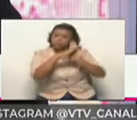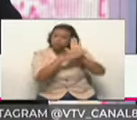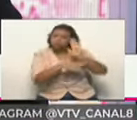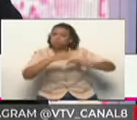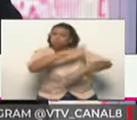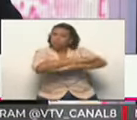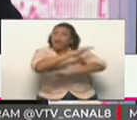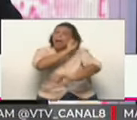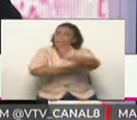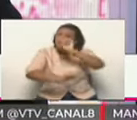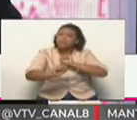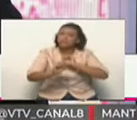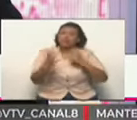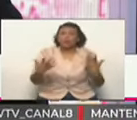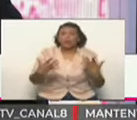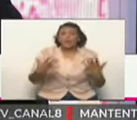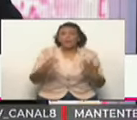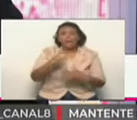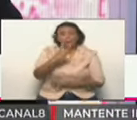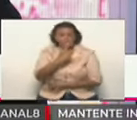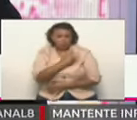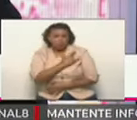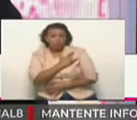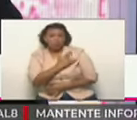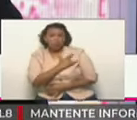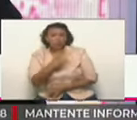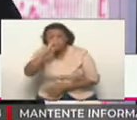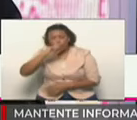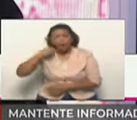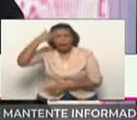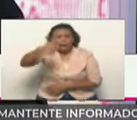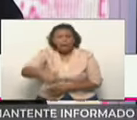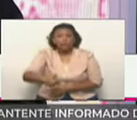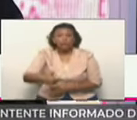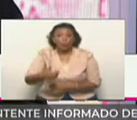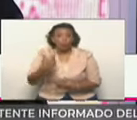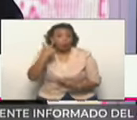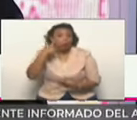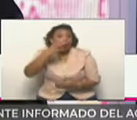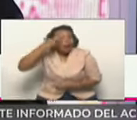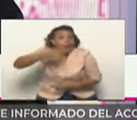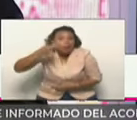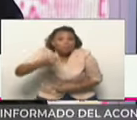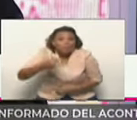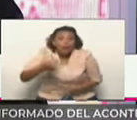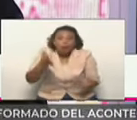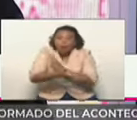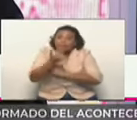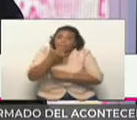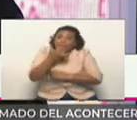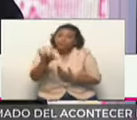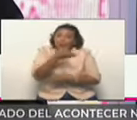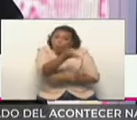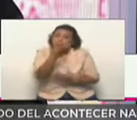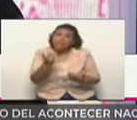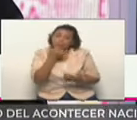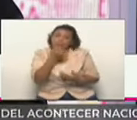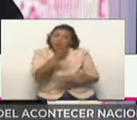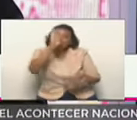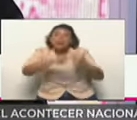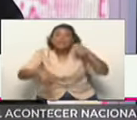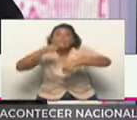defendido el presidente Lula durante años. Esa fue la realidad. Eso fue a última